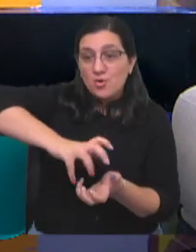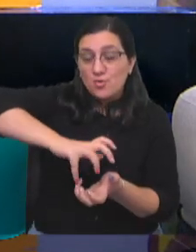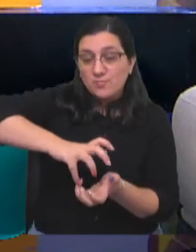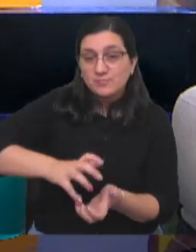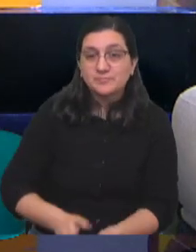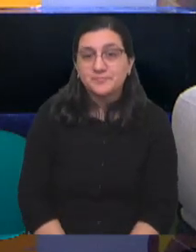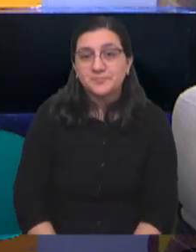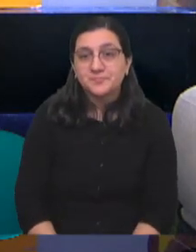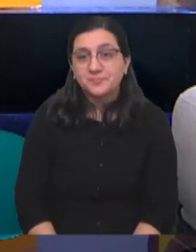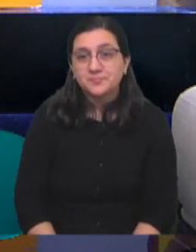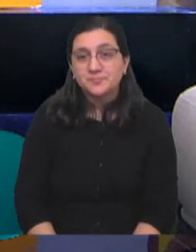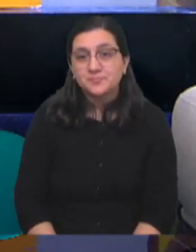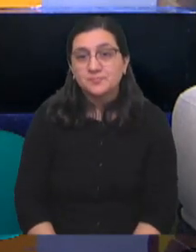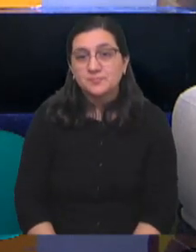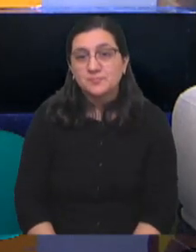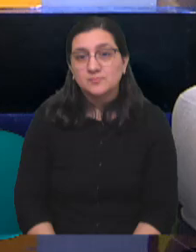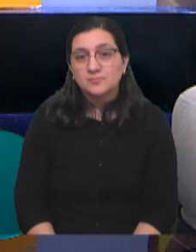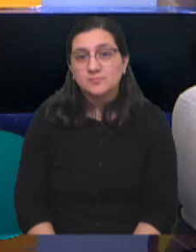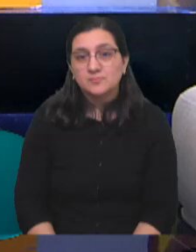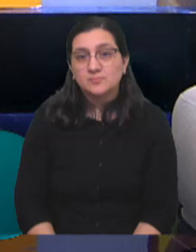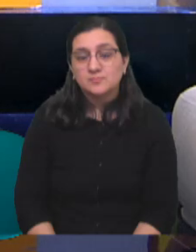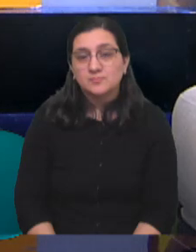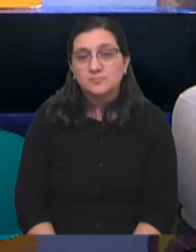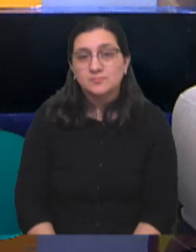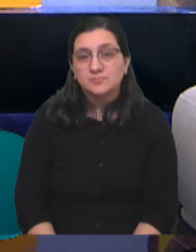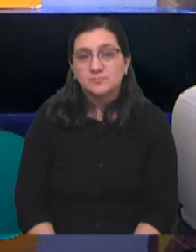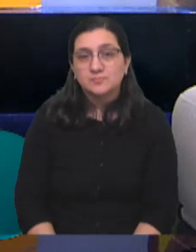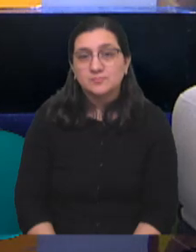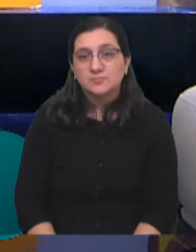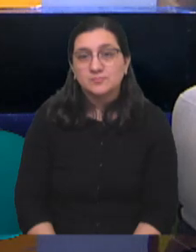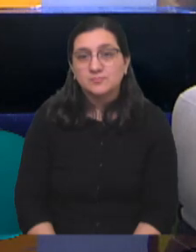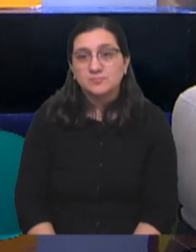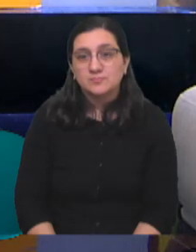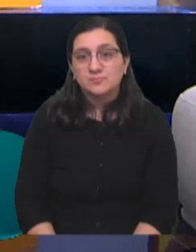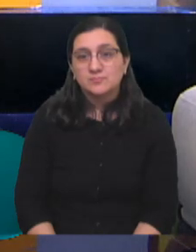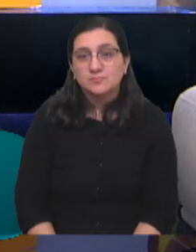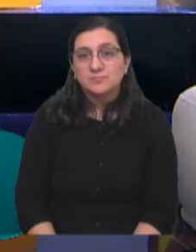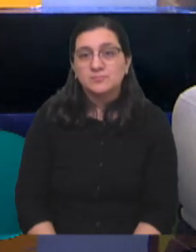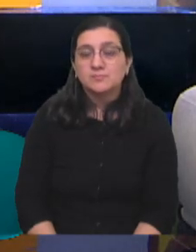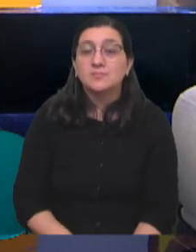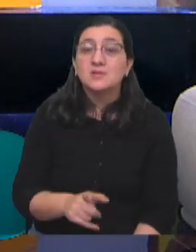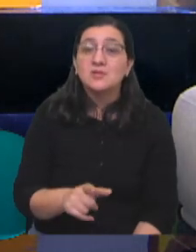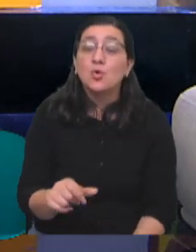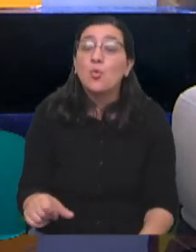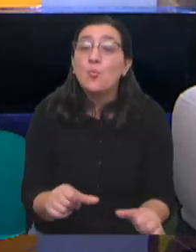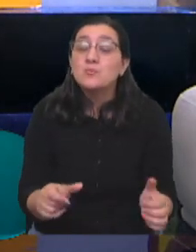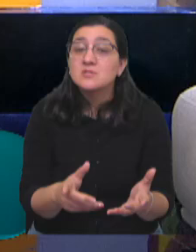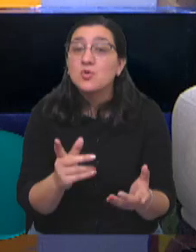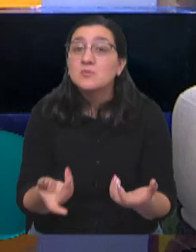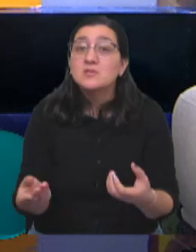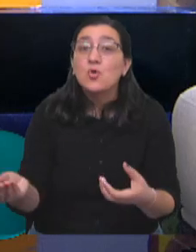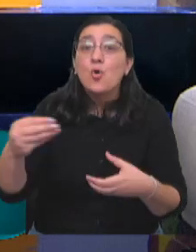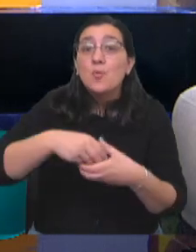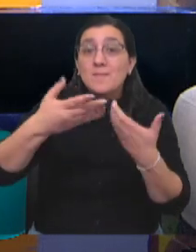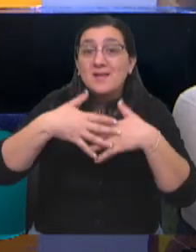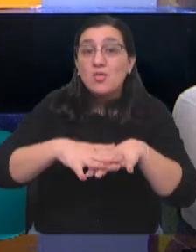Boston River. Y Navidad también son los colores que usan en Navidad. Que me encanta, Silvia. ¿Y esto cómo lo incorporaría con las